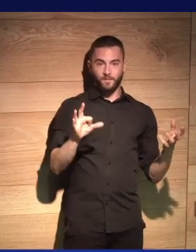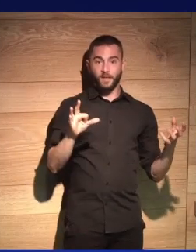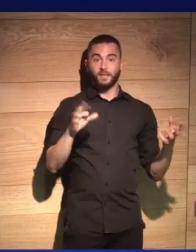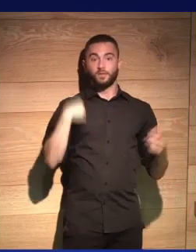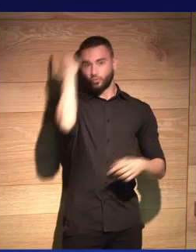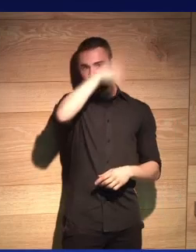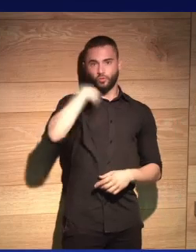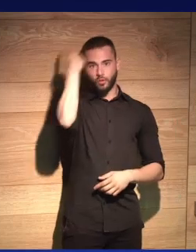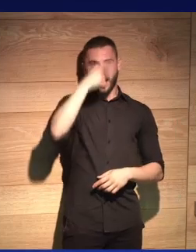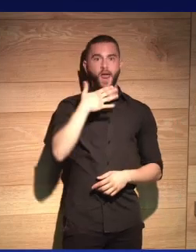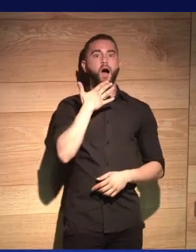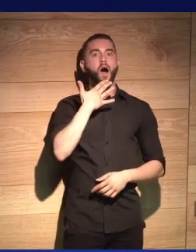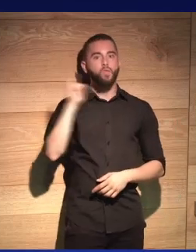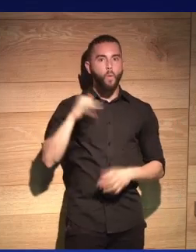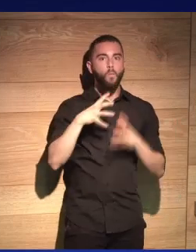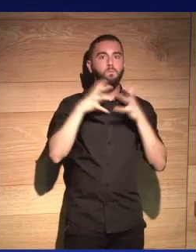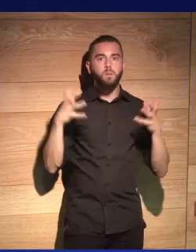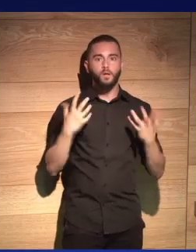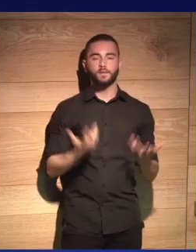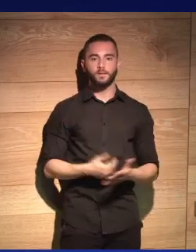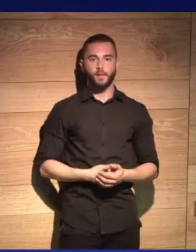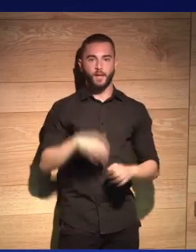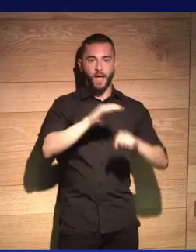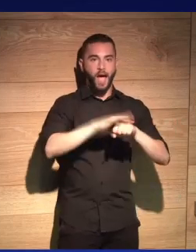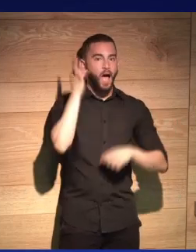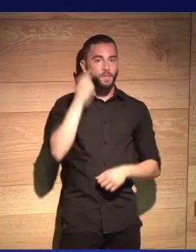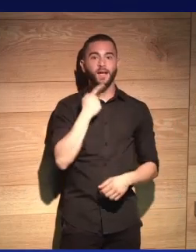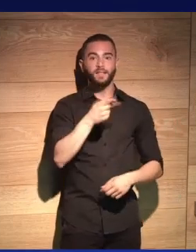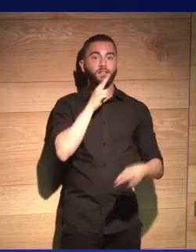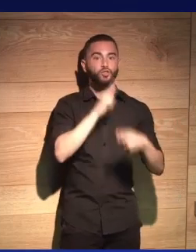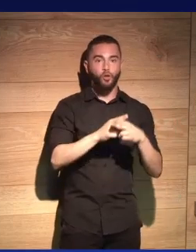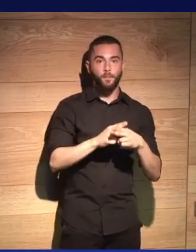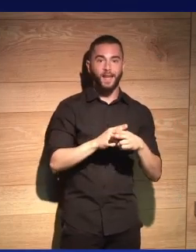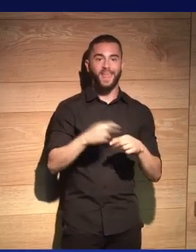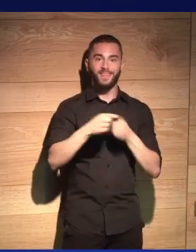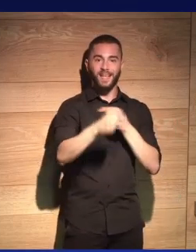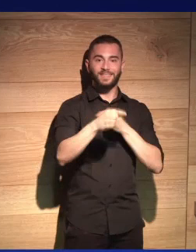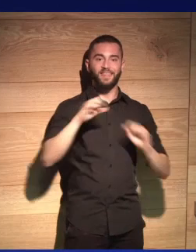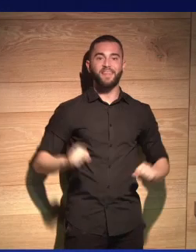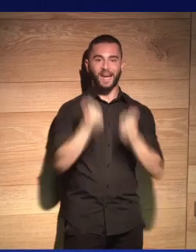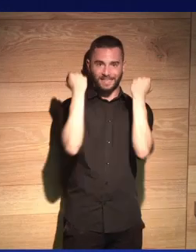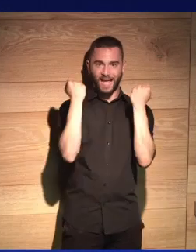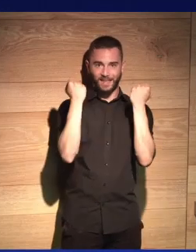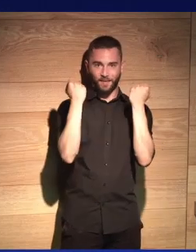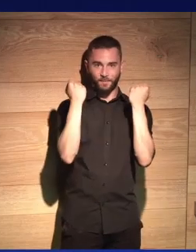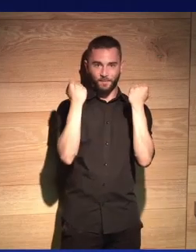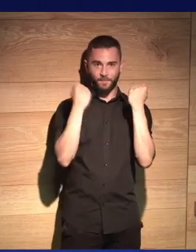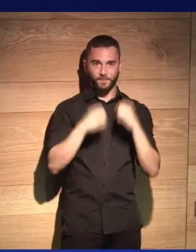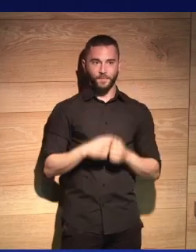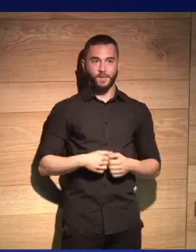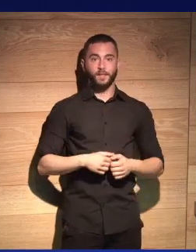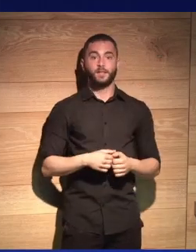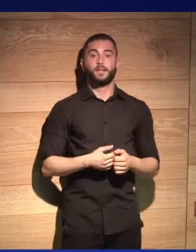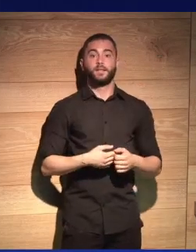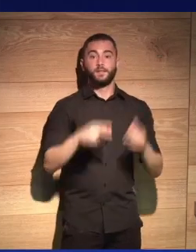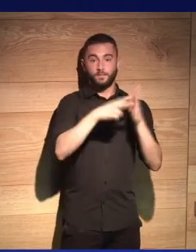hinchada. Una amiga le llama a esto la distancia de rescate. Esa constante ecuación que se computa en la mente